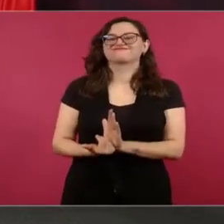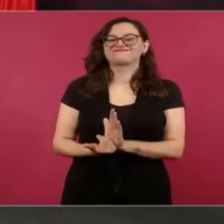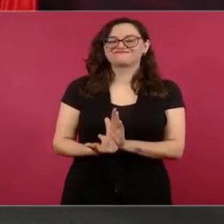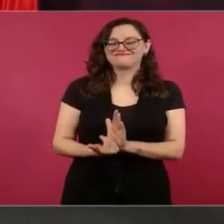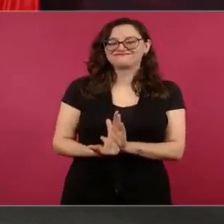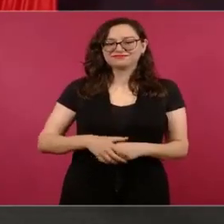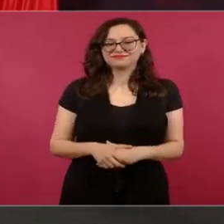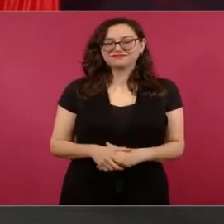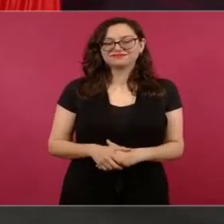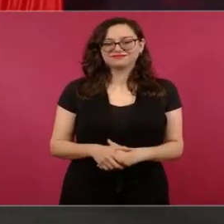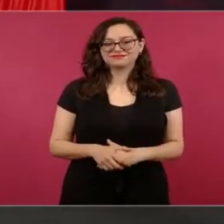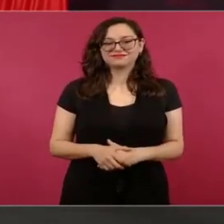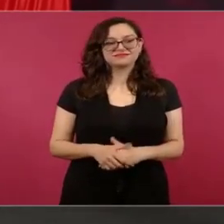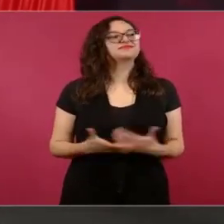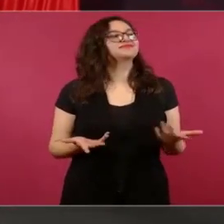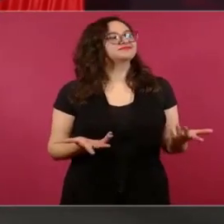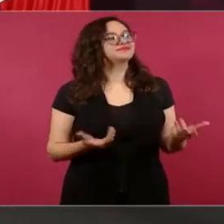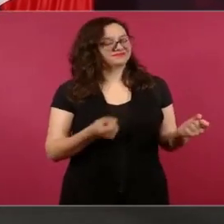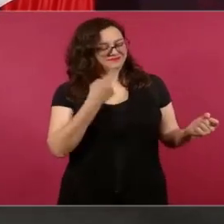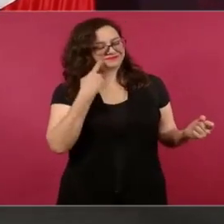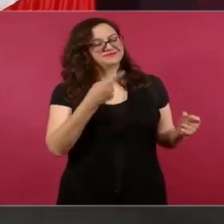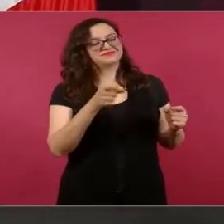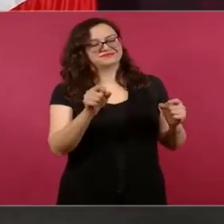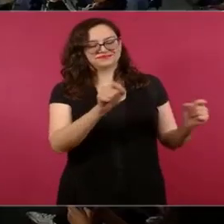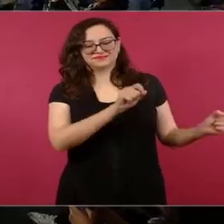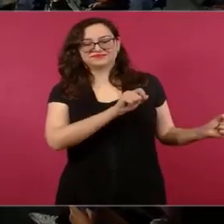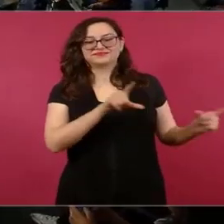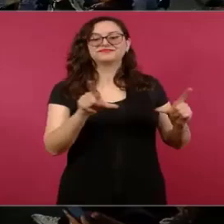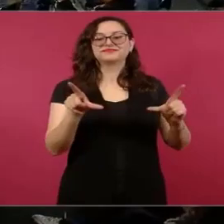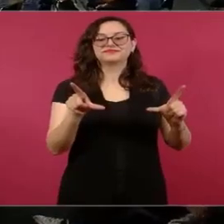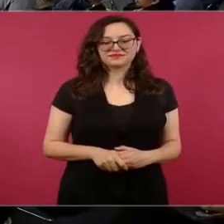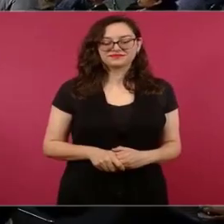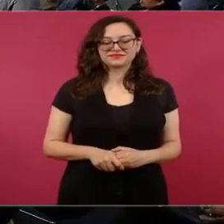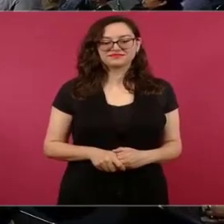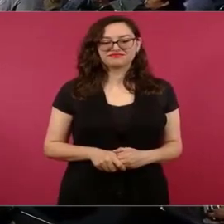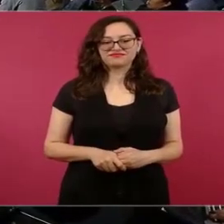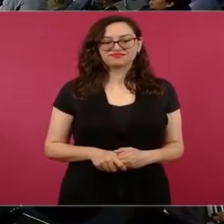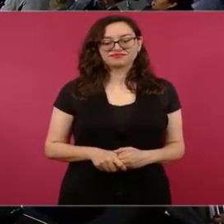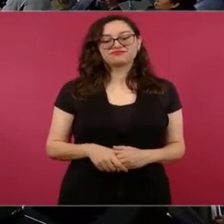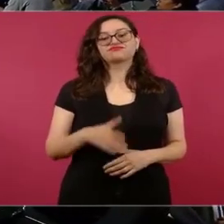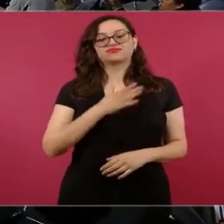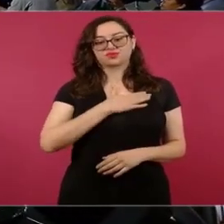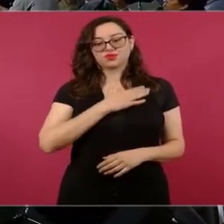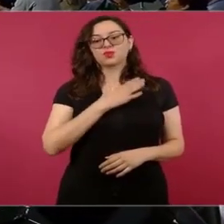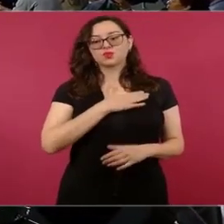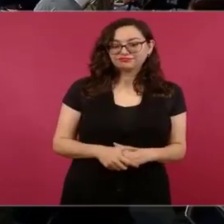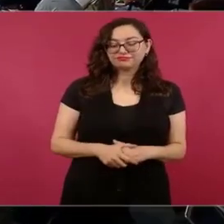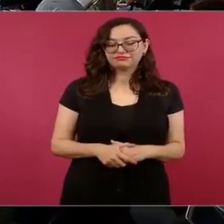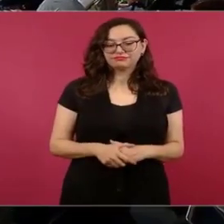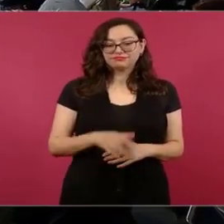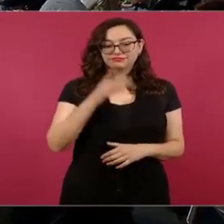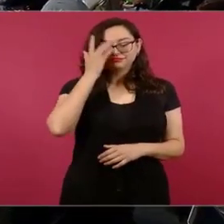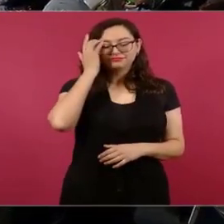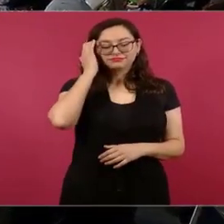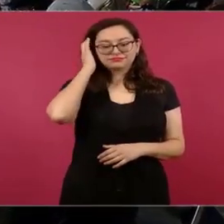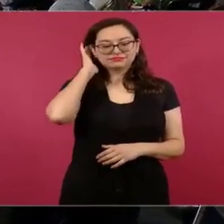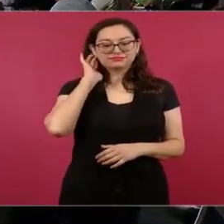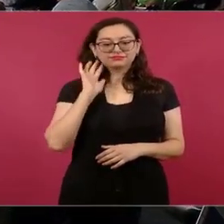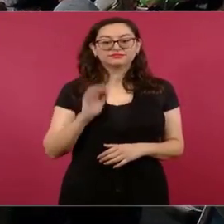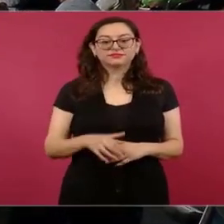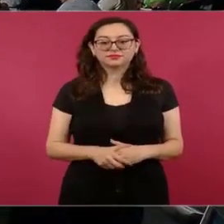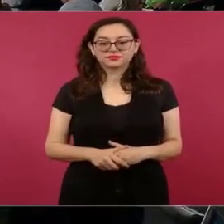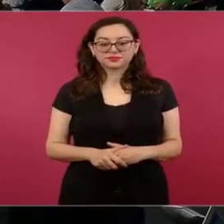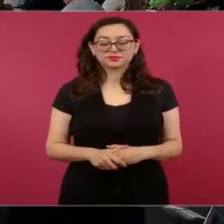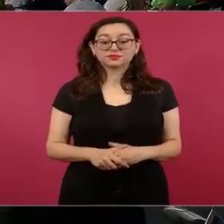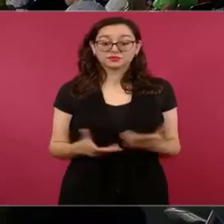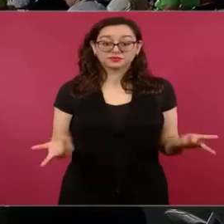tiene registro. A ver, pon el dato, ¿tienes ahí? Es buena noticia, ¿no? Porque tiene que